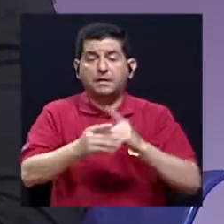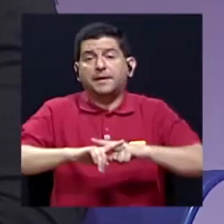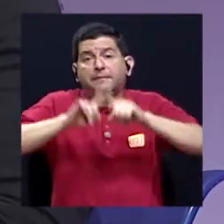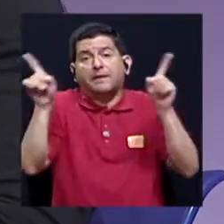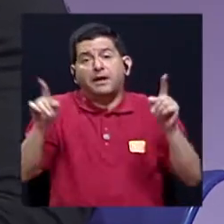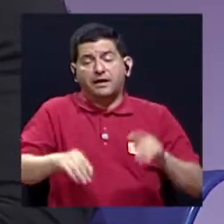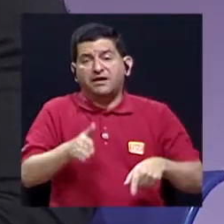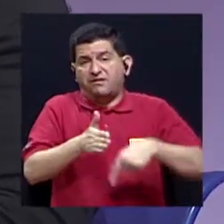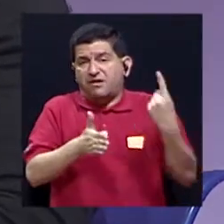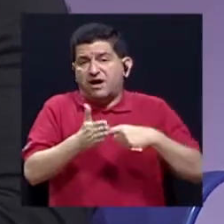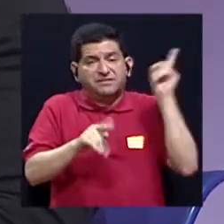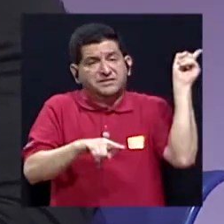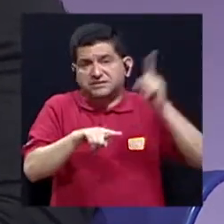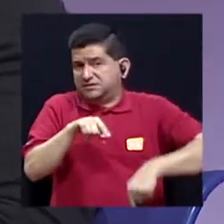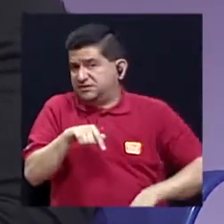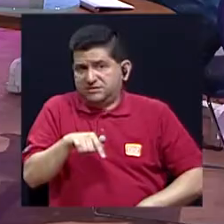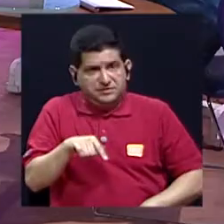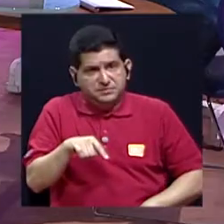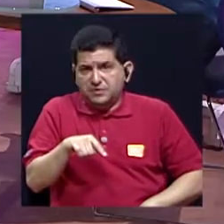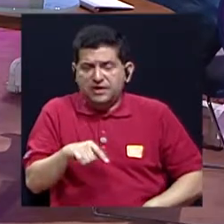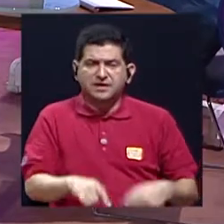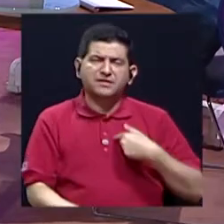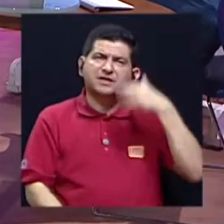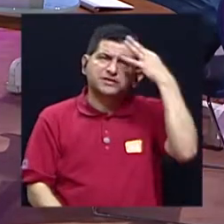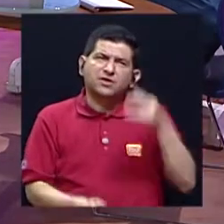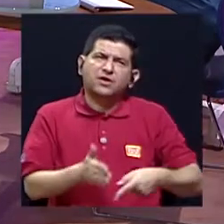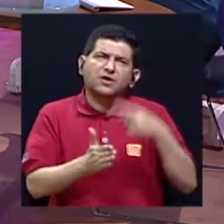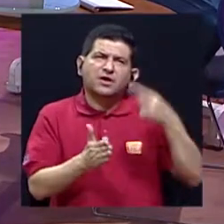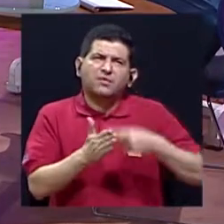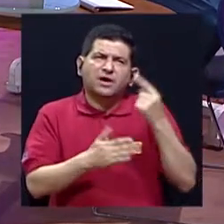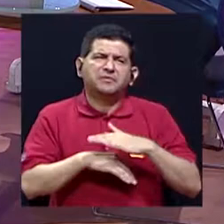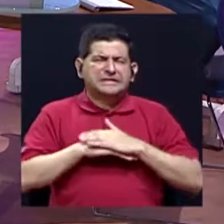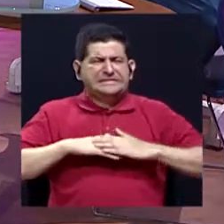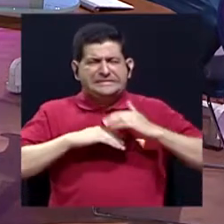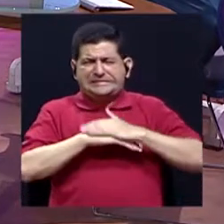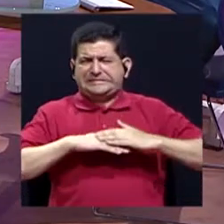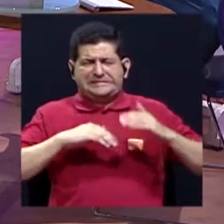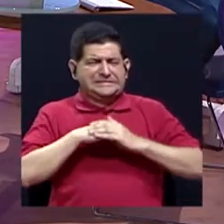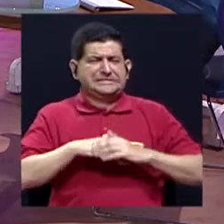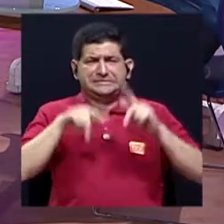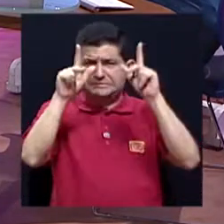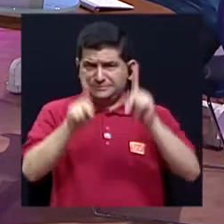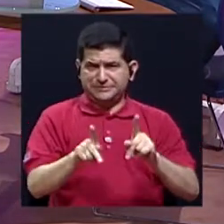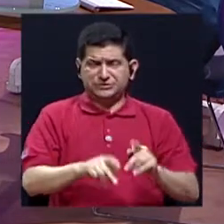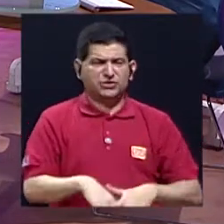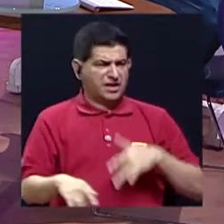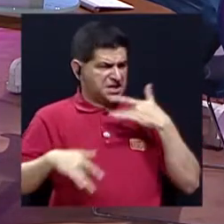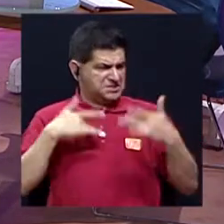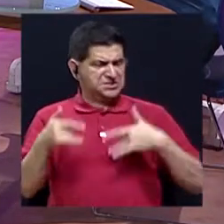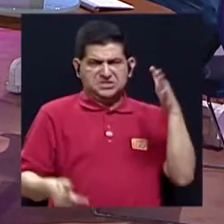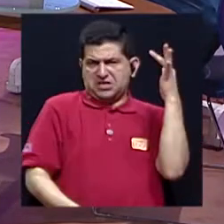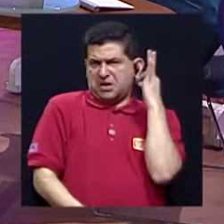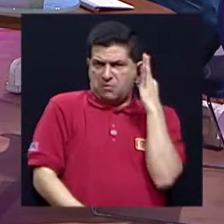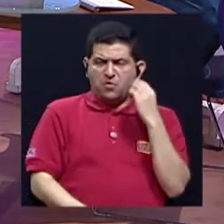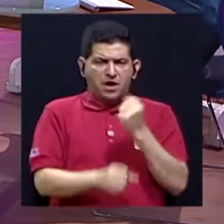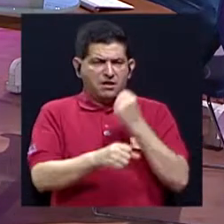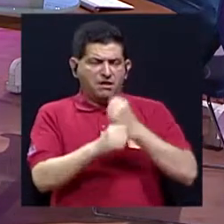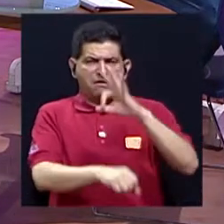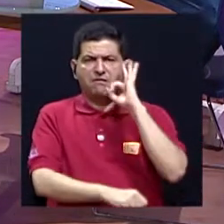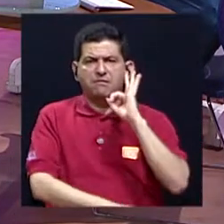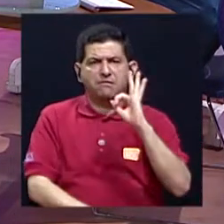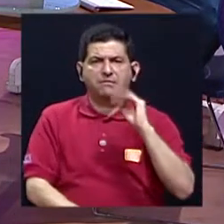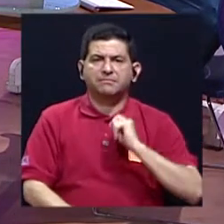pero a veces no se logra, ¿verdad? También creo que a veces existe un poco de incomodidad por parte de algunos señores cuando sienten que la mujer está haciendo bien las